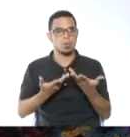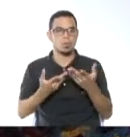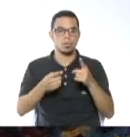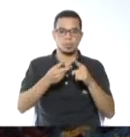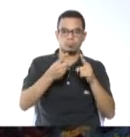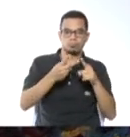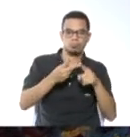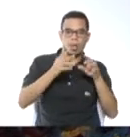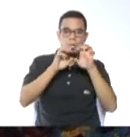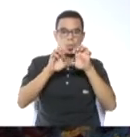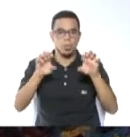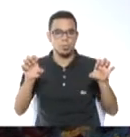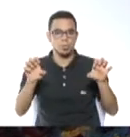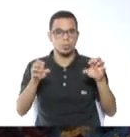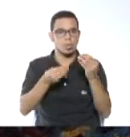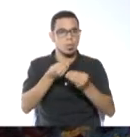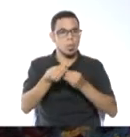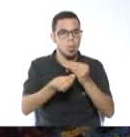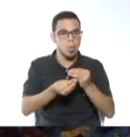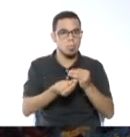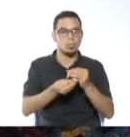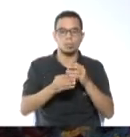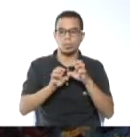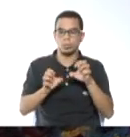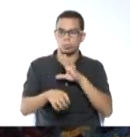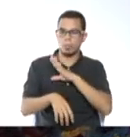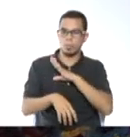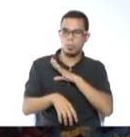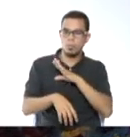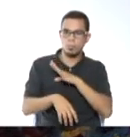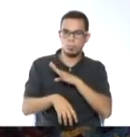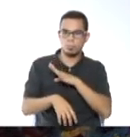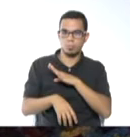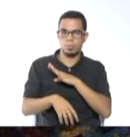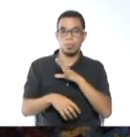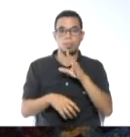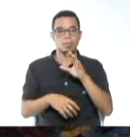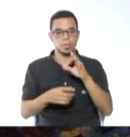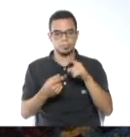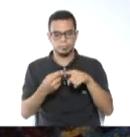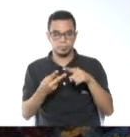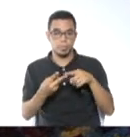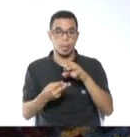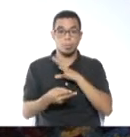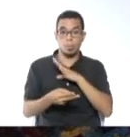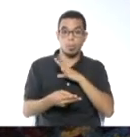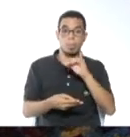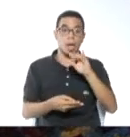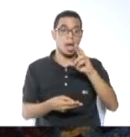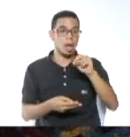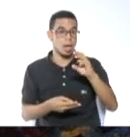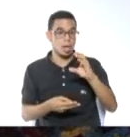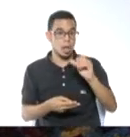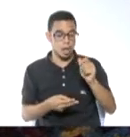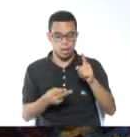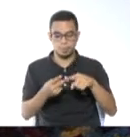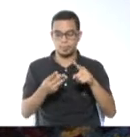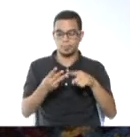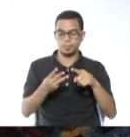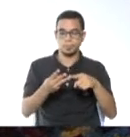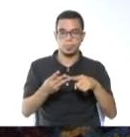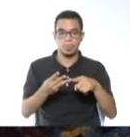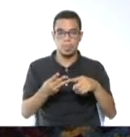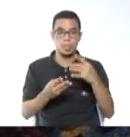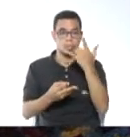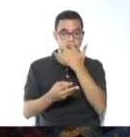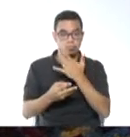enseñanza que se rigen desde la educación propia inga, desde la educación propia de la afrovenezolaneidad,